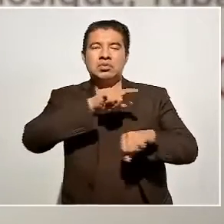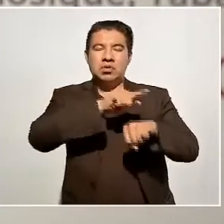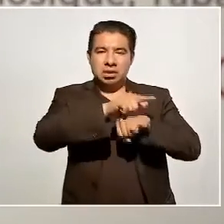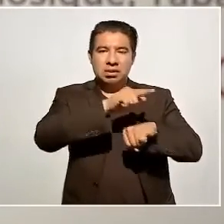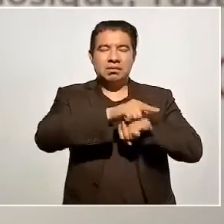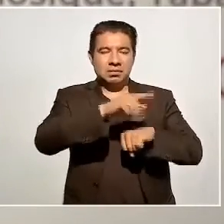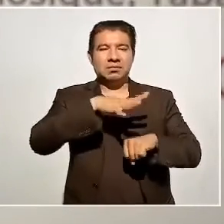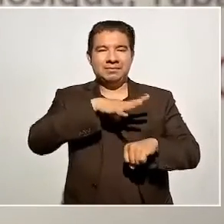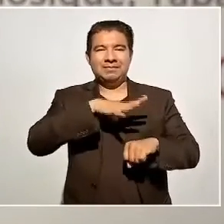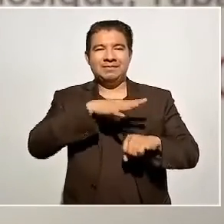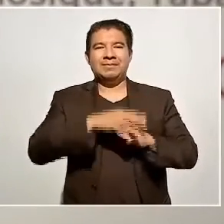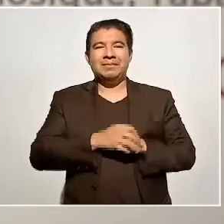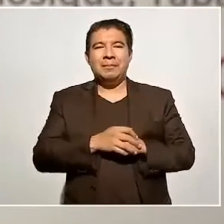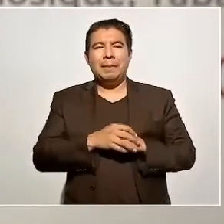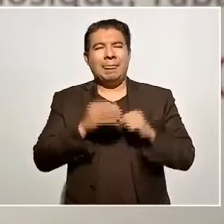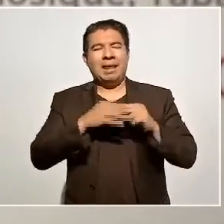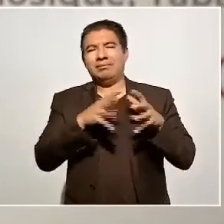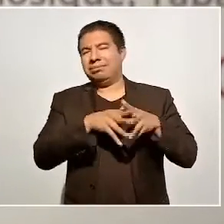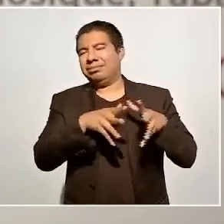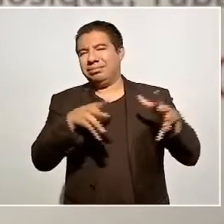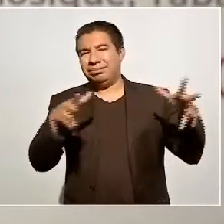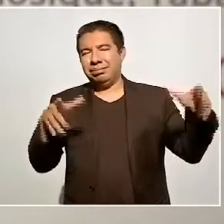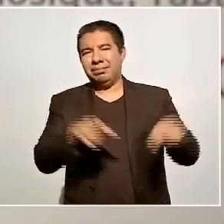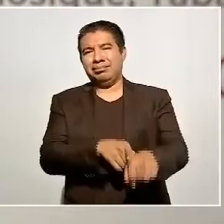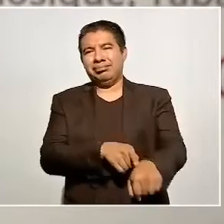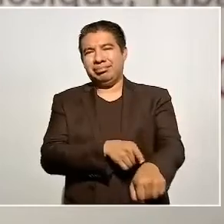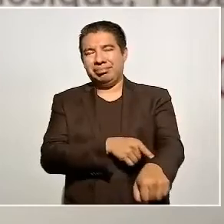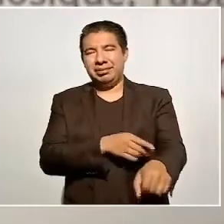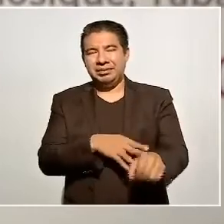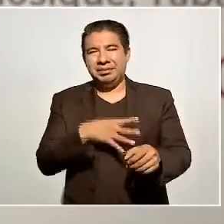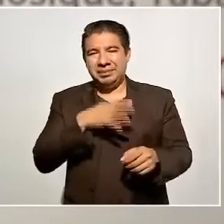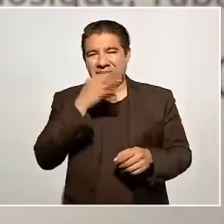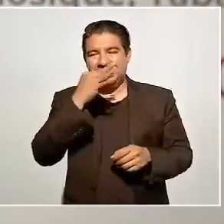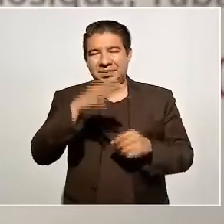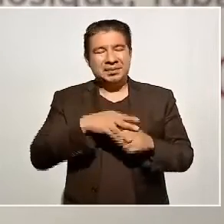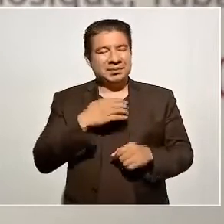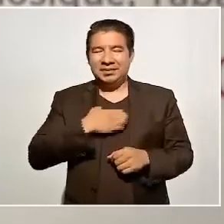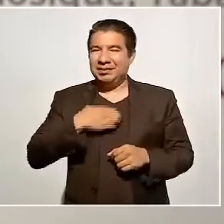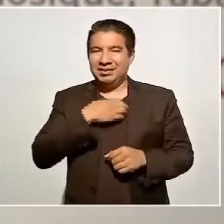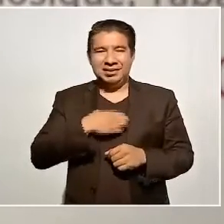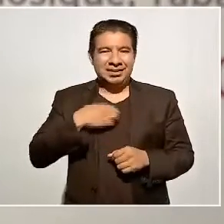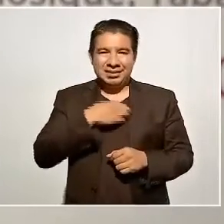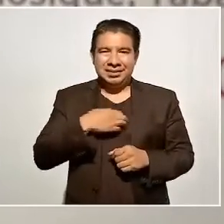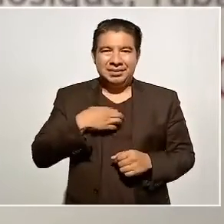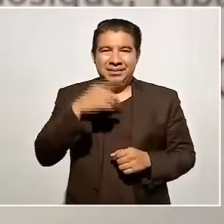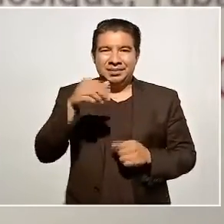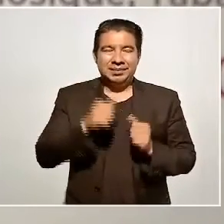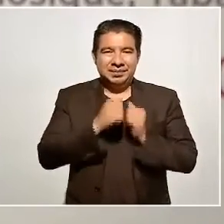Guatemala. Ya me estoy extendiendo mucho, la verdad que estoy muy contento